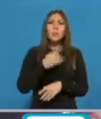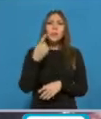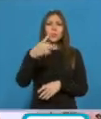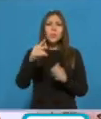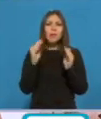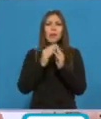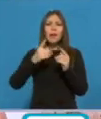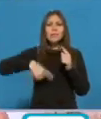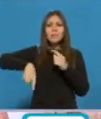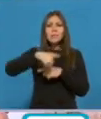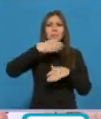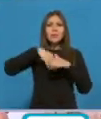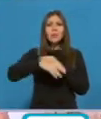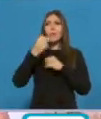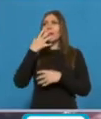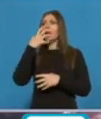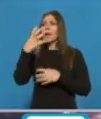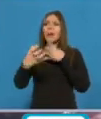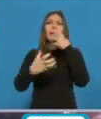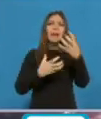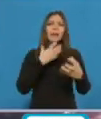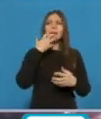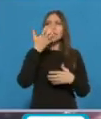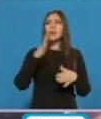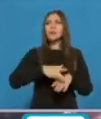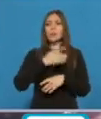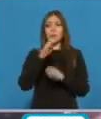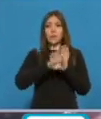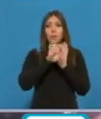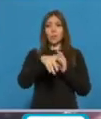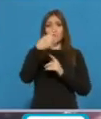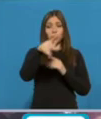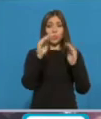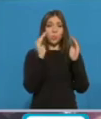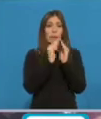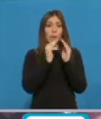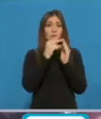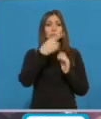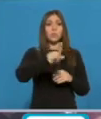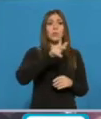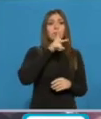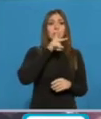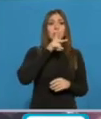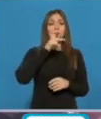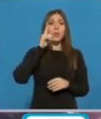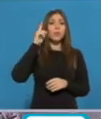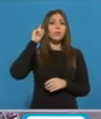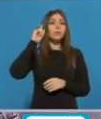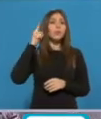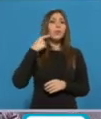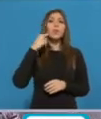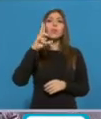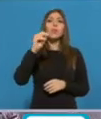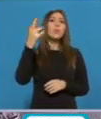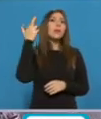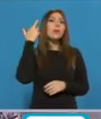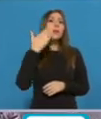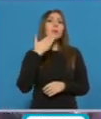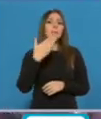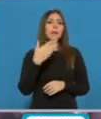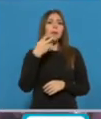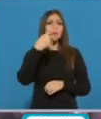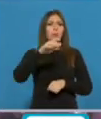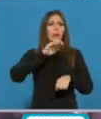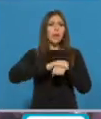Sí. Puede pasar, en este caso, por ejemplo, en mi casa, mi papá era sordo. Mi papá no escuchaba bien. Entonces, todas mis amigas que llegaban a